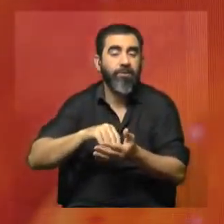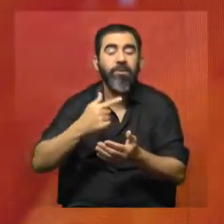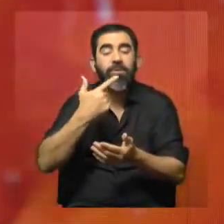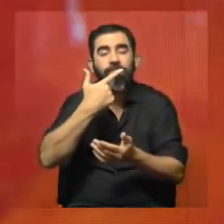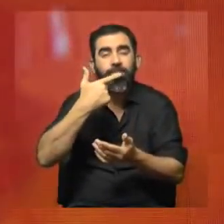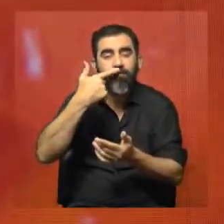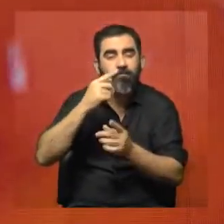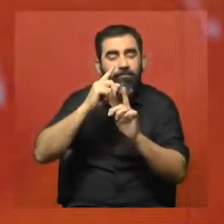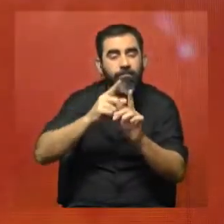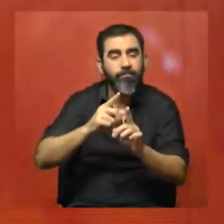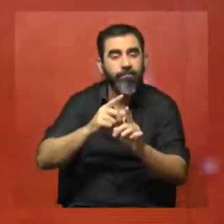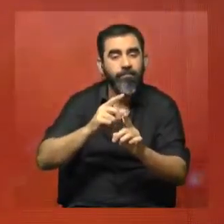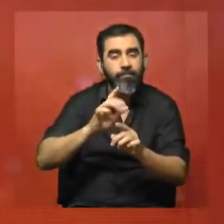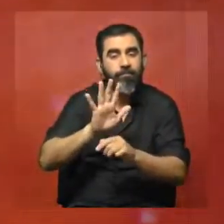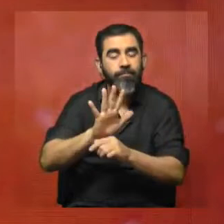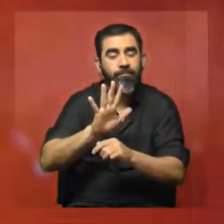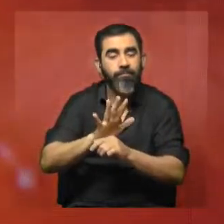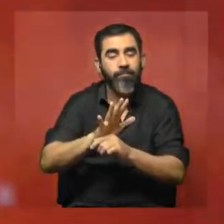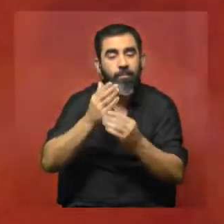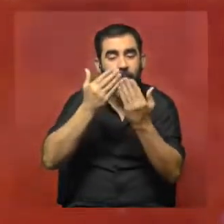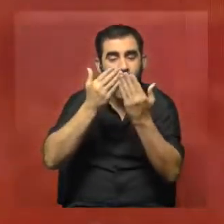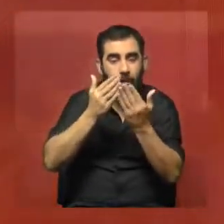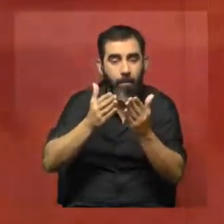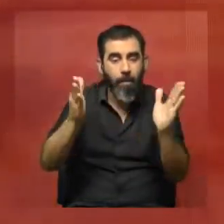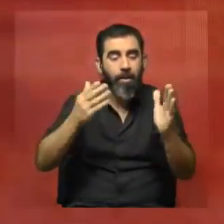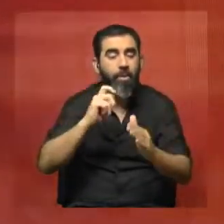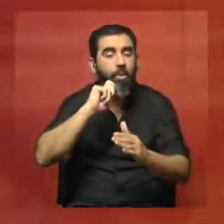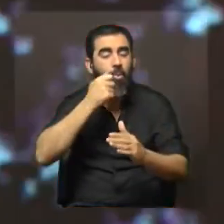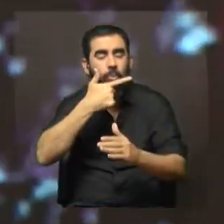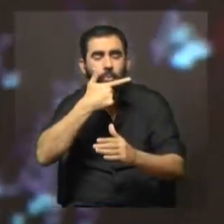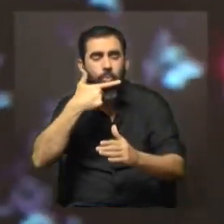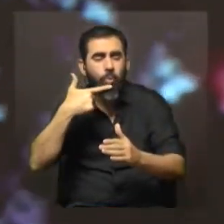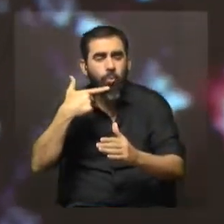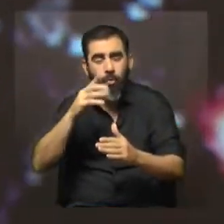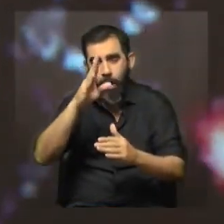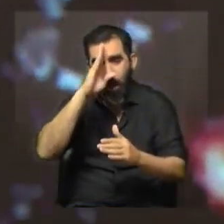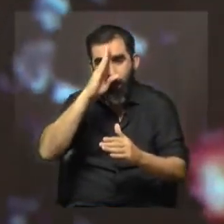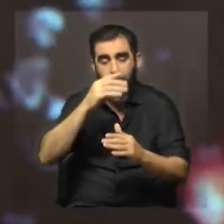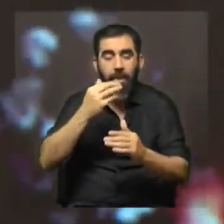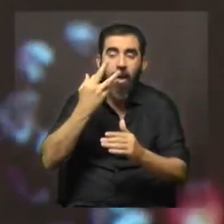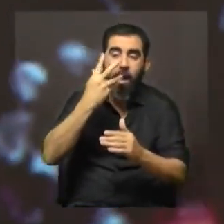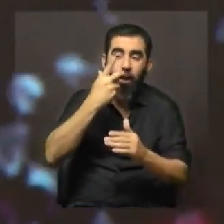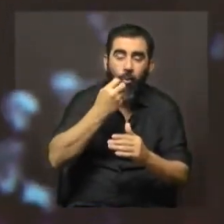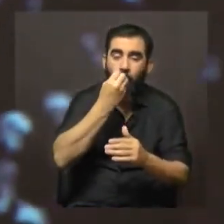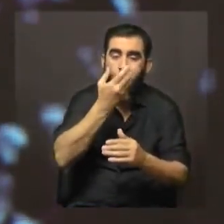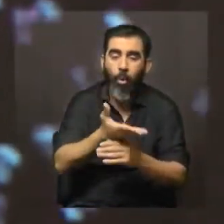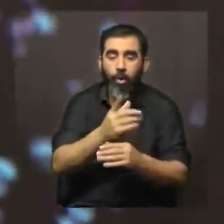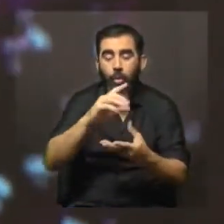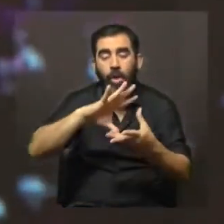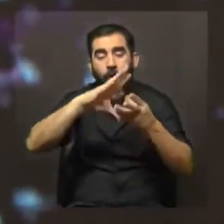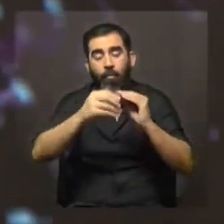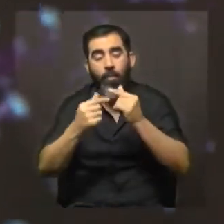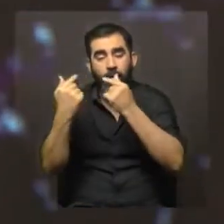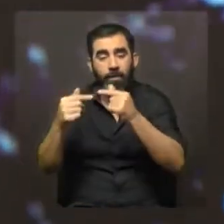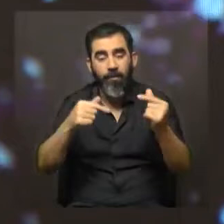también es como que vas ampliando el espectro, vas mejorando, vas educando el paladar, si consumís menos azúcar, si consumís otro tipo de fermentados.